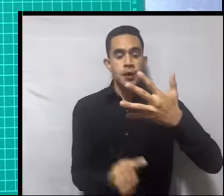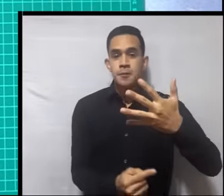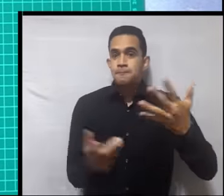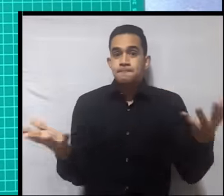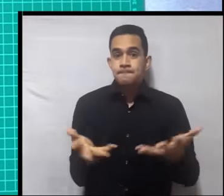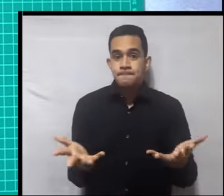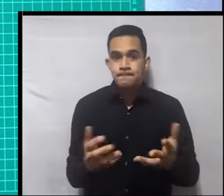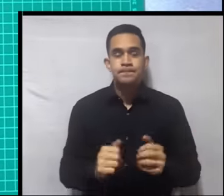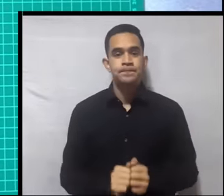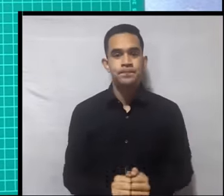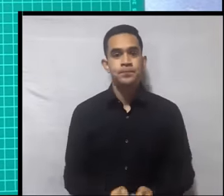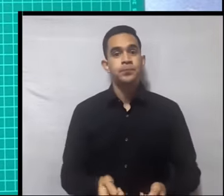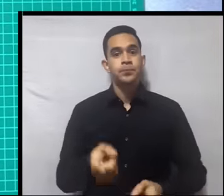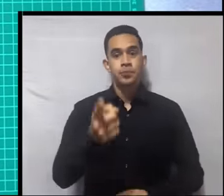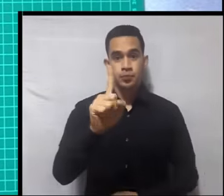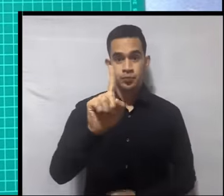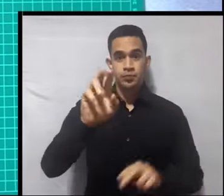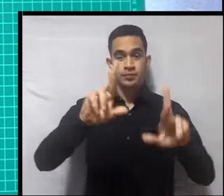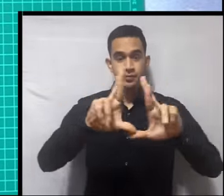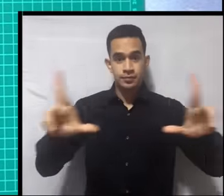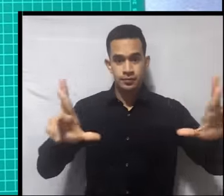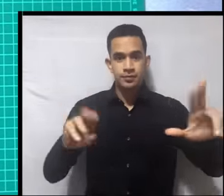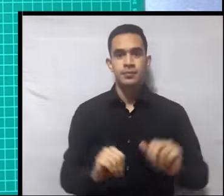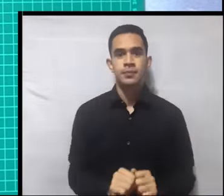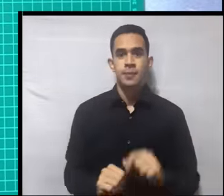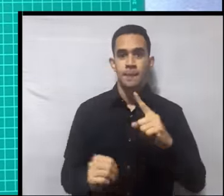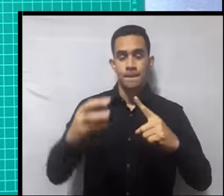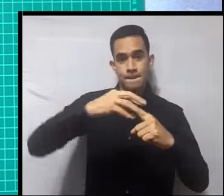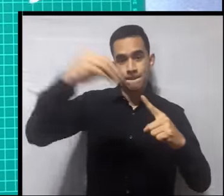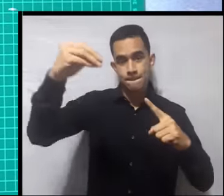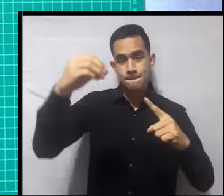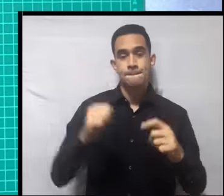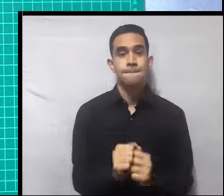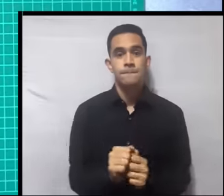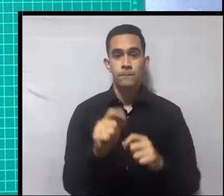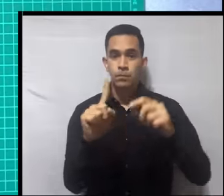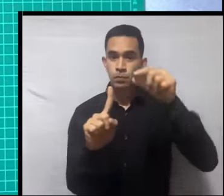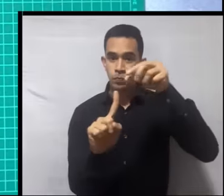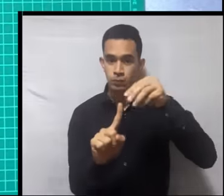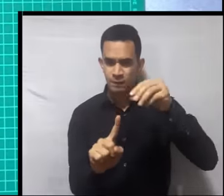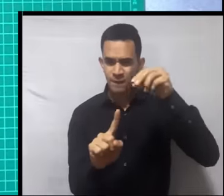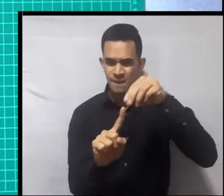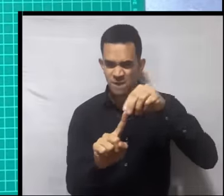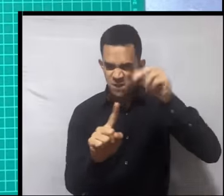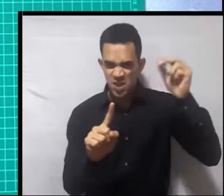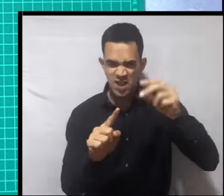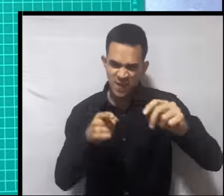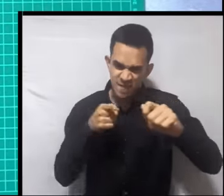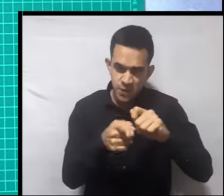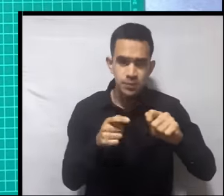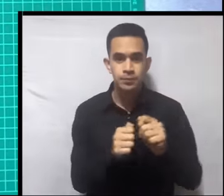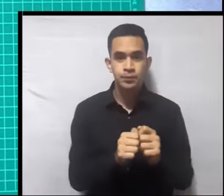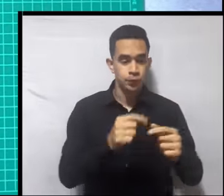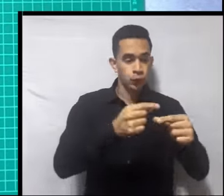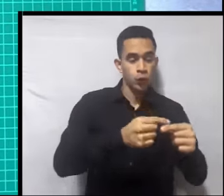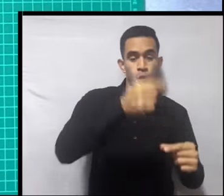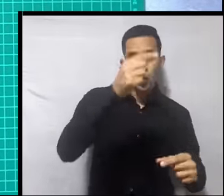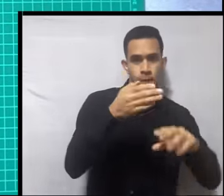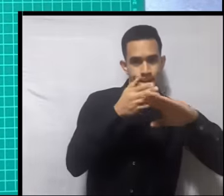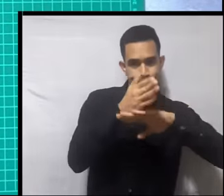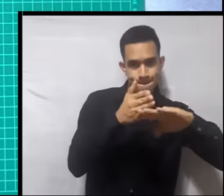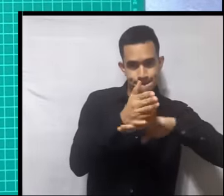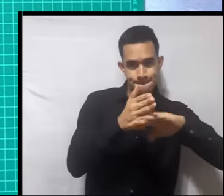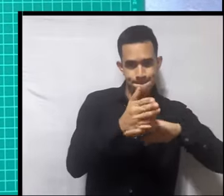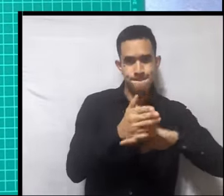son una regla, un marcador, un punzón o clavo, dos palillos tipo para